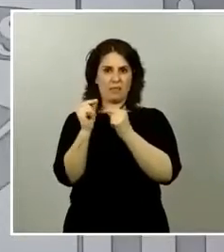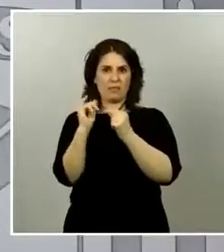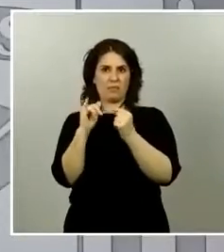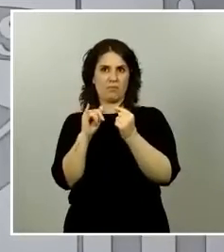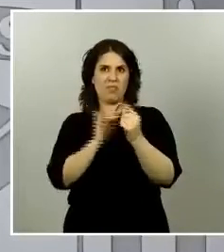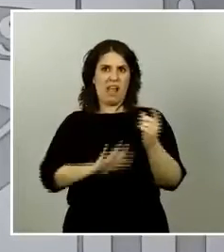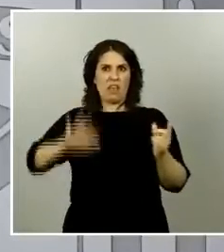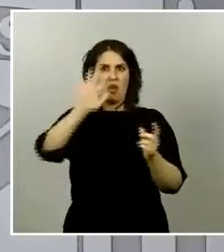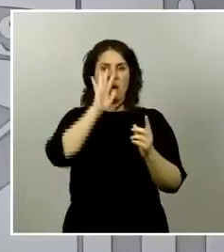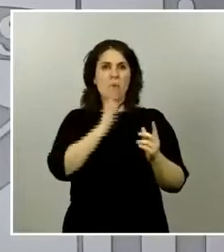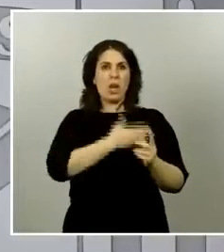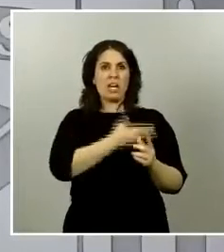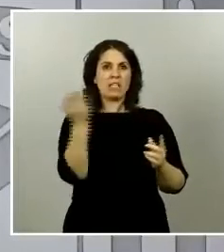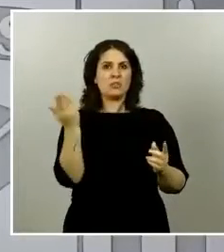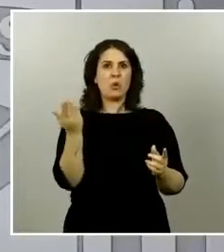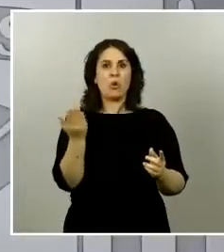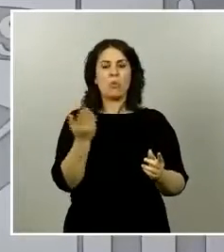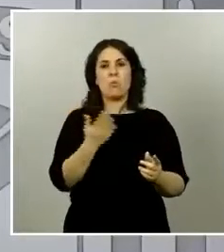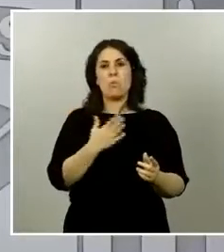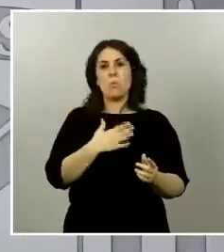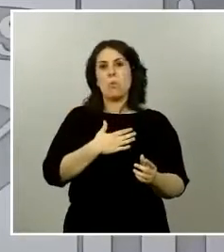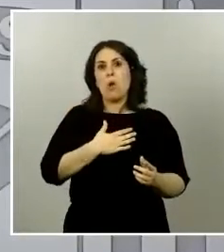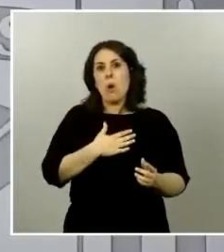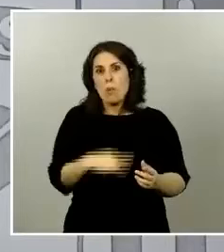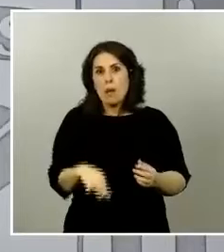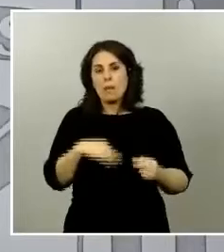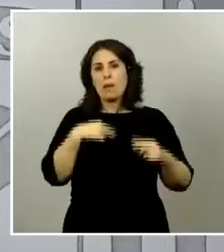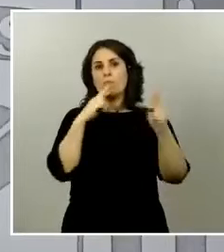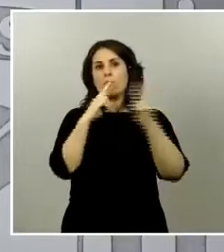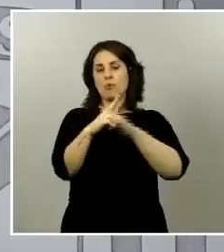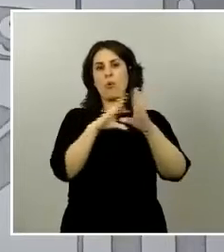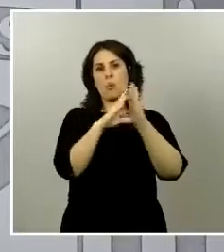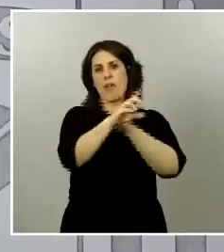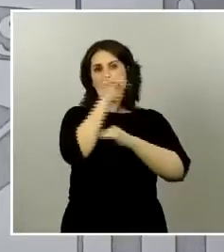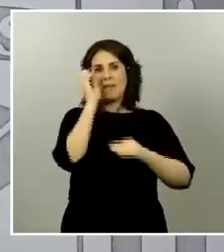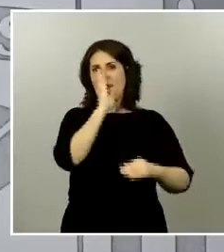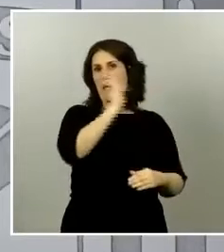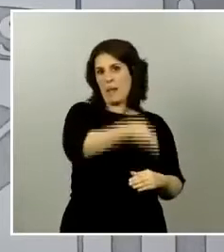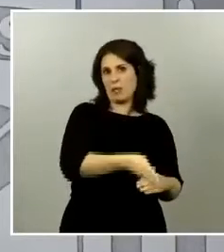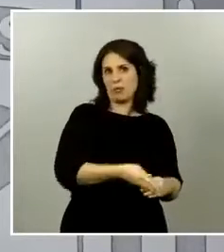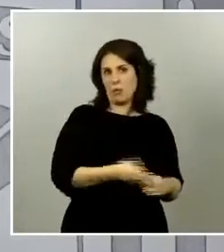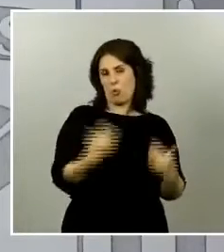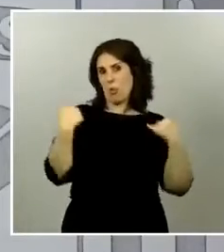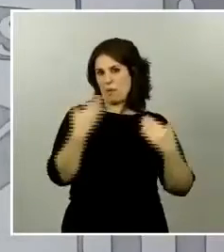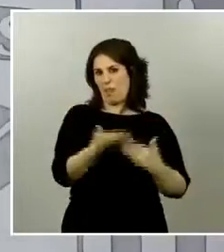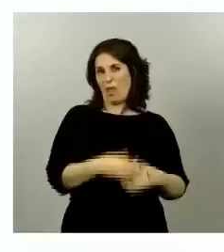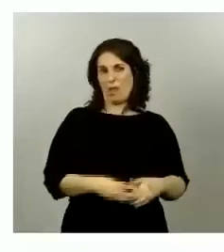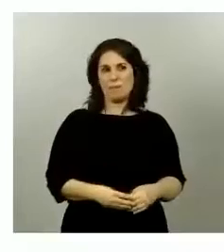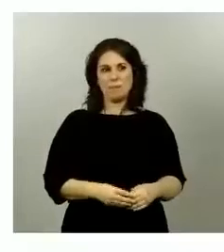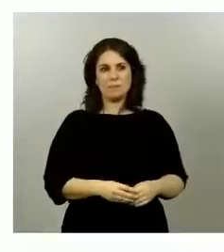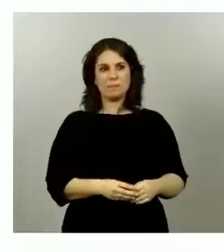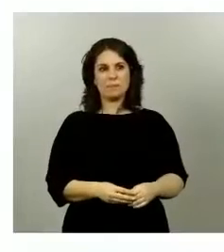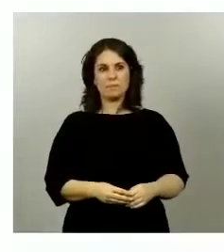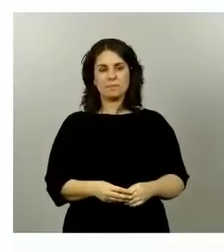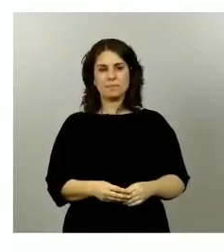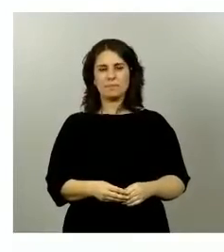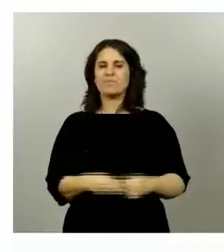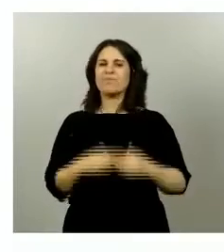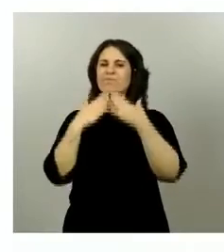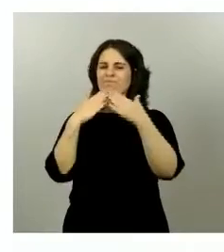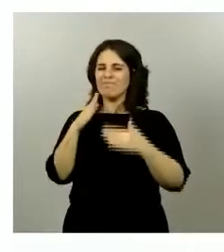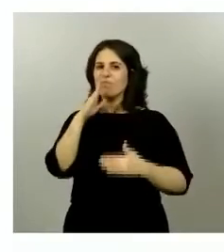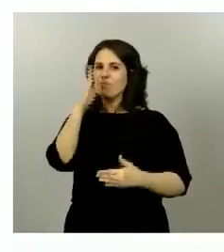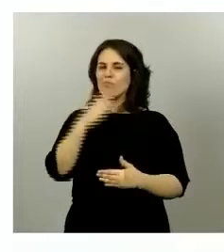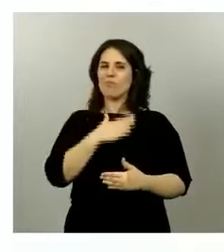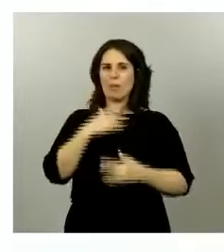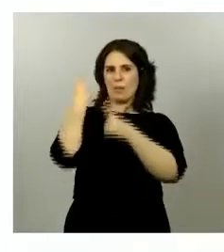¿no?, fundamentalmente la UNED, que la tiene a nivel nacional, probablemente le podrá responder mejor a esa pregunta la propia Comunidad de Madrid, que es